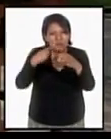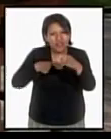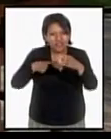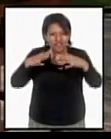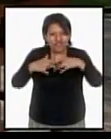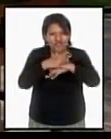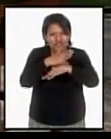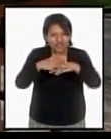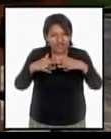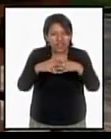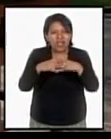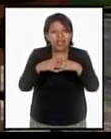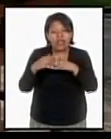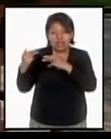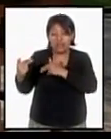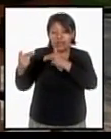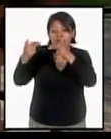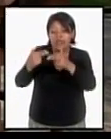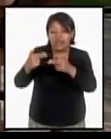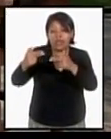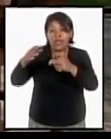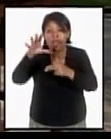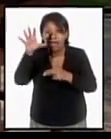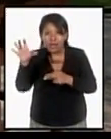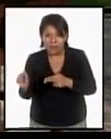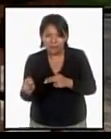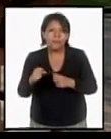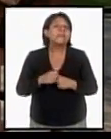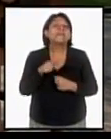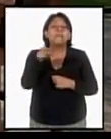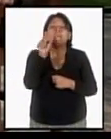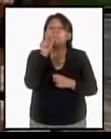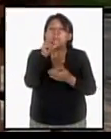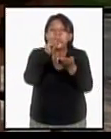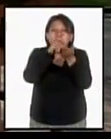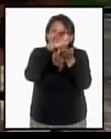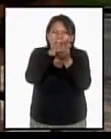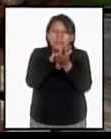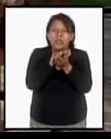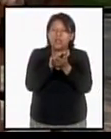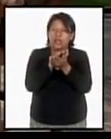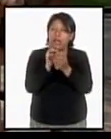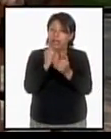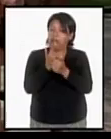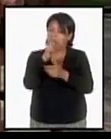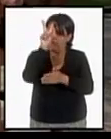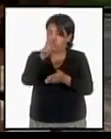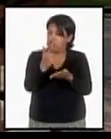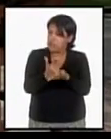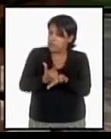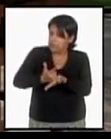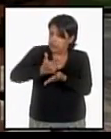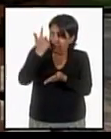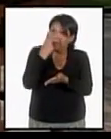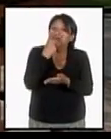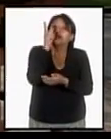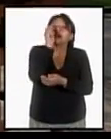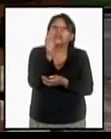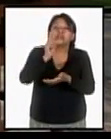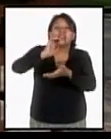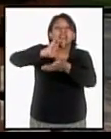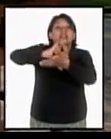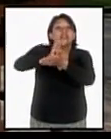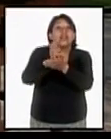origen afrodescendiente. Y bueno, ahí documentamos algo que es grave y que puede ser considerado la